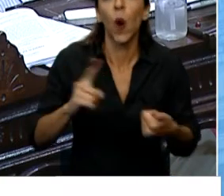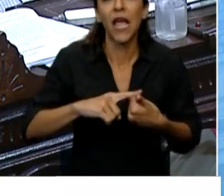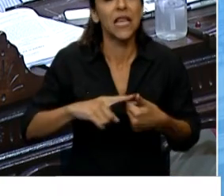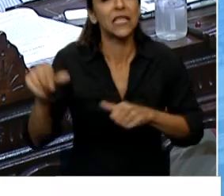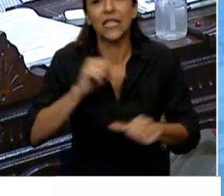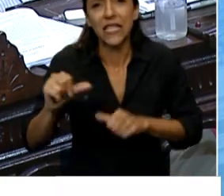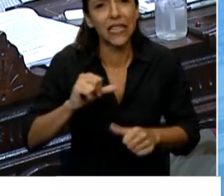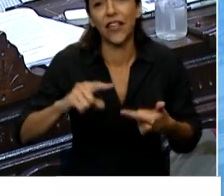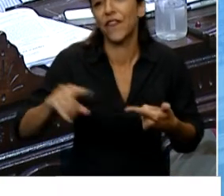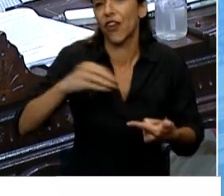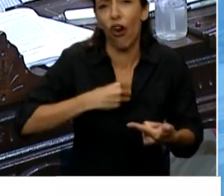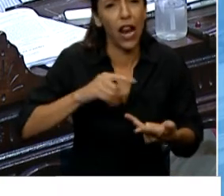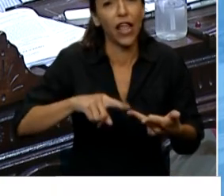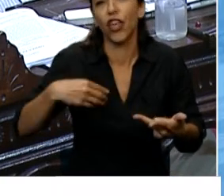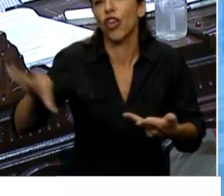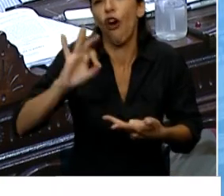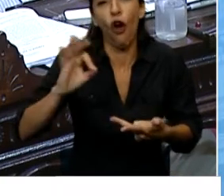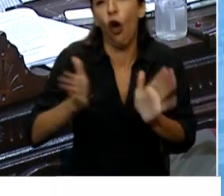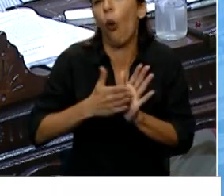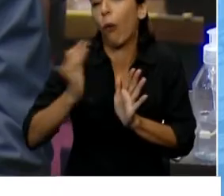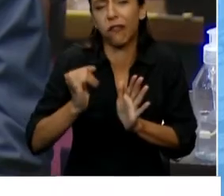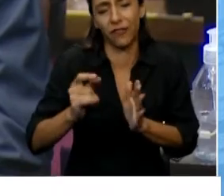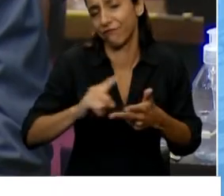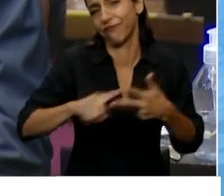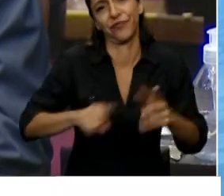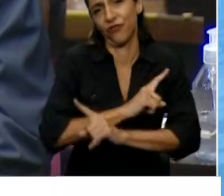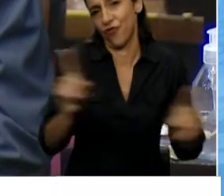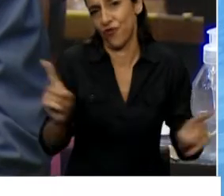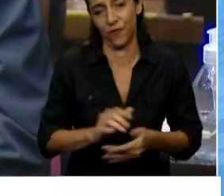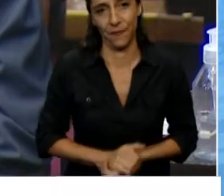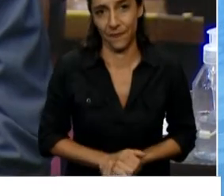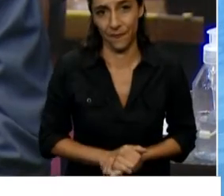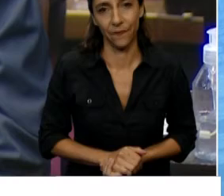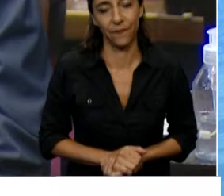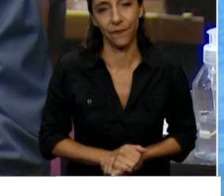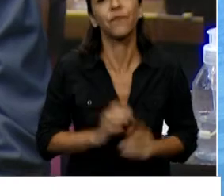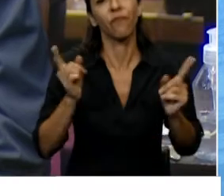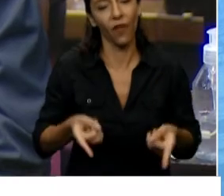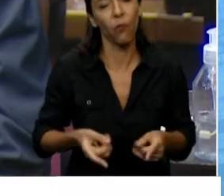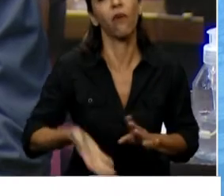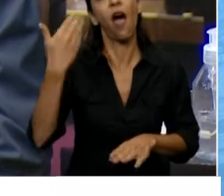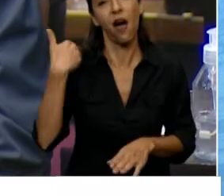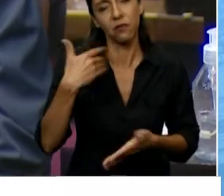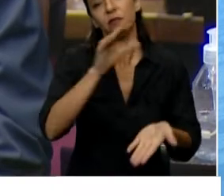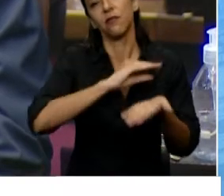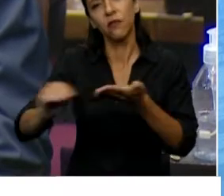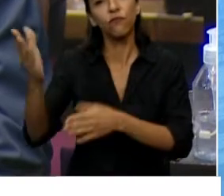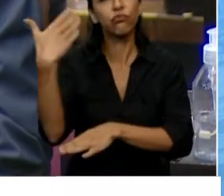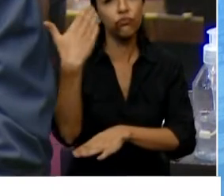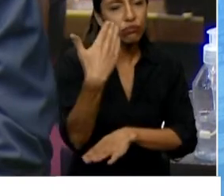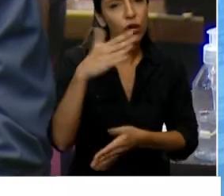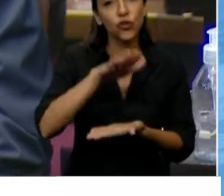científico y no se justifica en la necesidad de los más pobres. Ya antes también varios diputados se